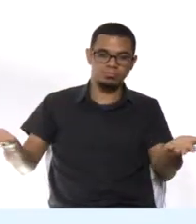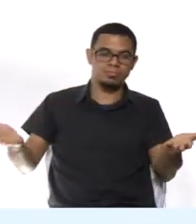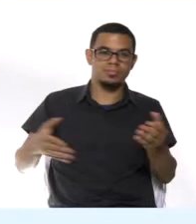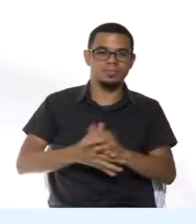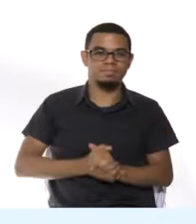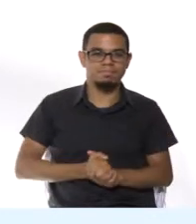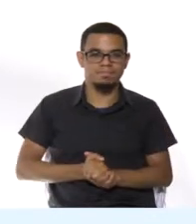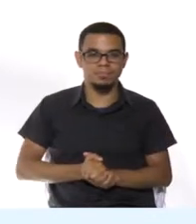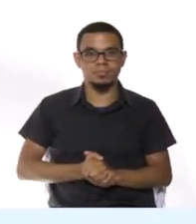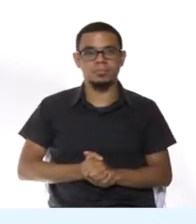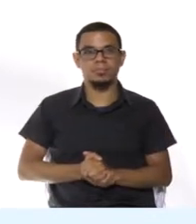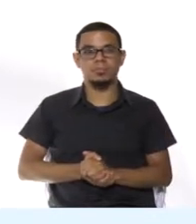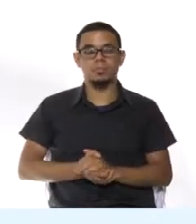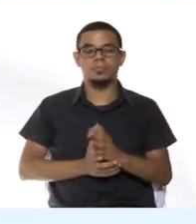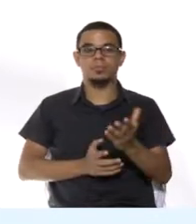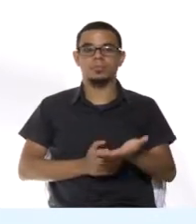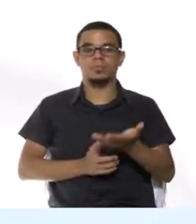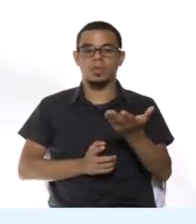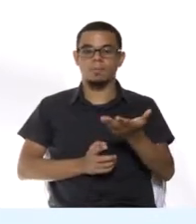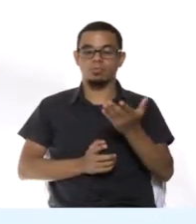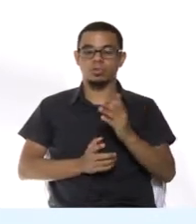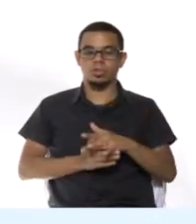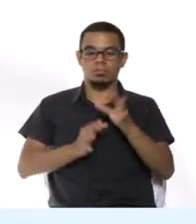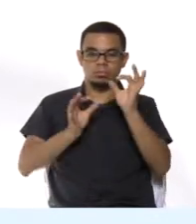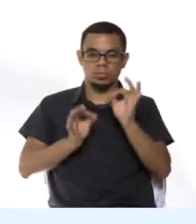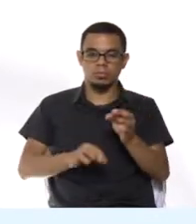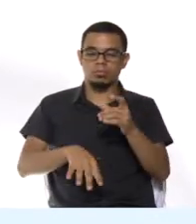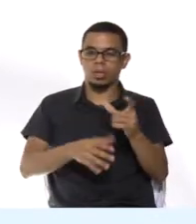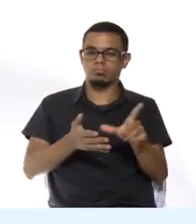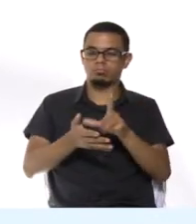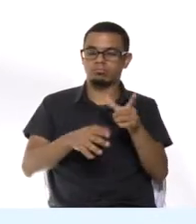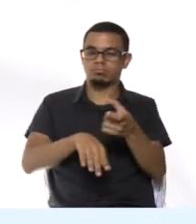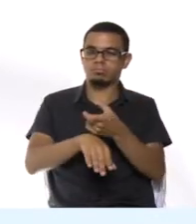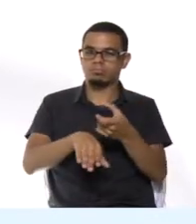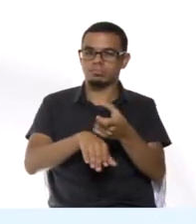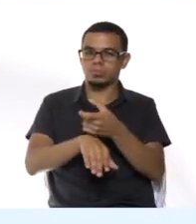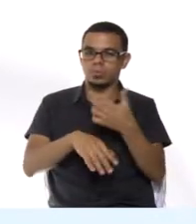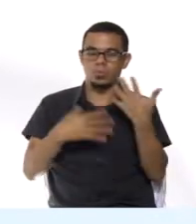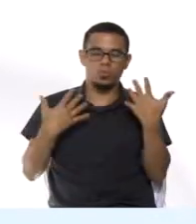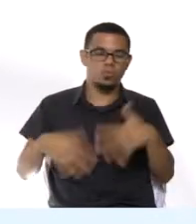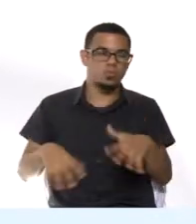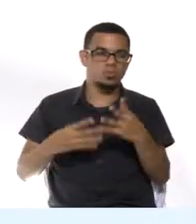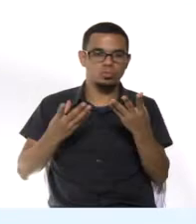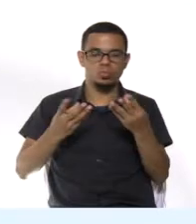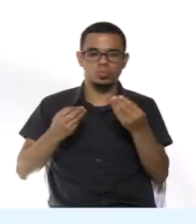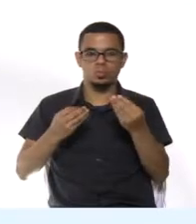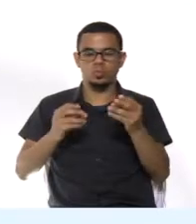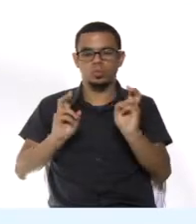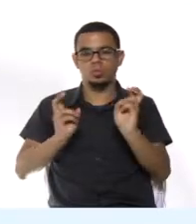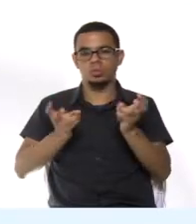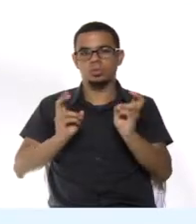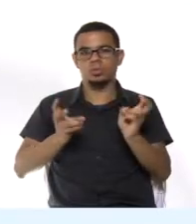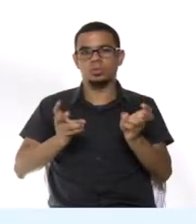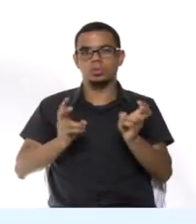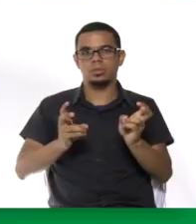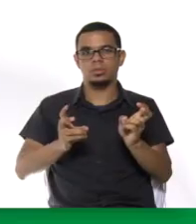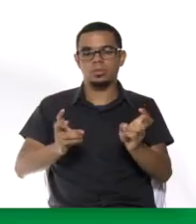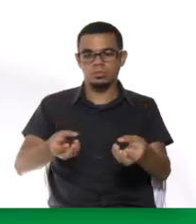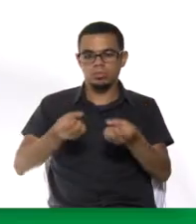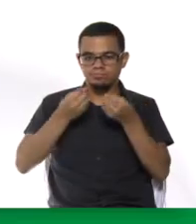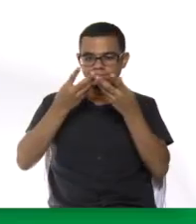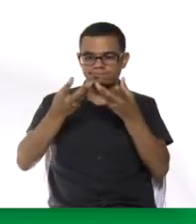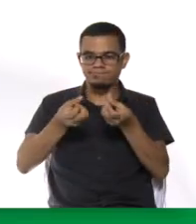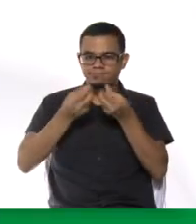niños que nos acompañan desde sus hogares. Importantísimo entonces, nuestra colección Bicentenario está completamente dotada de